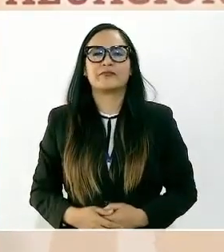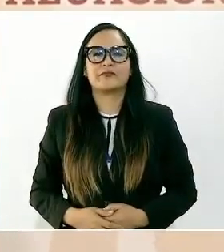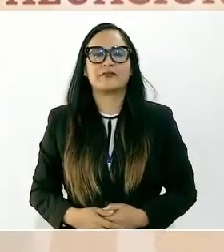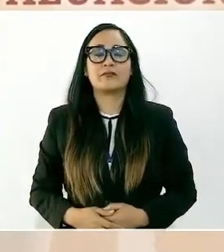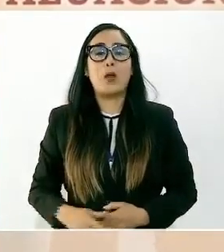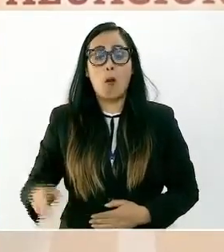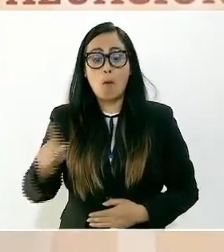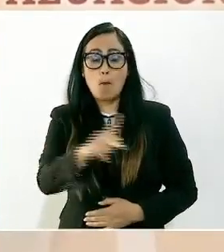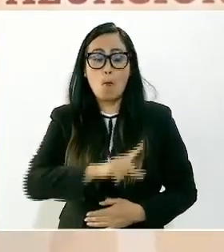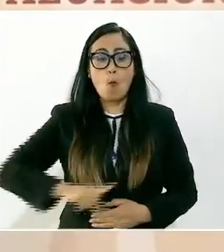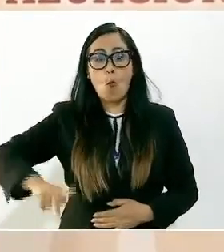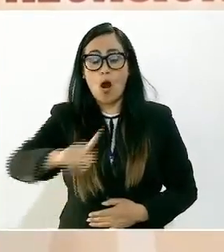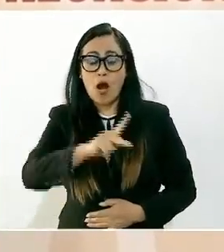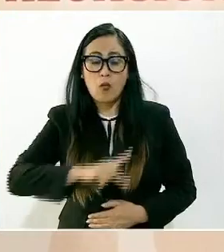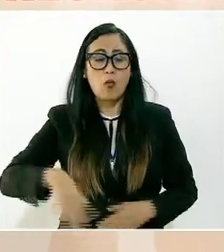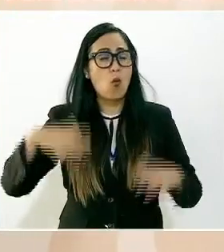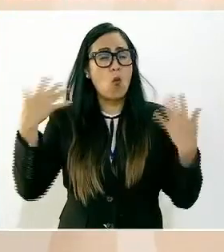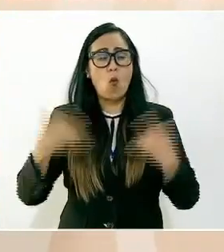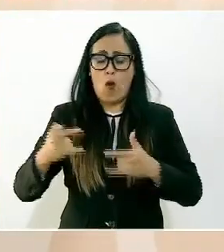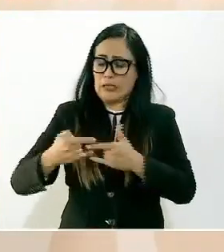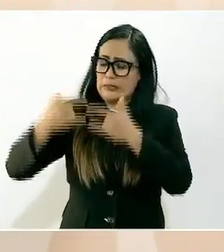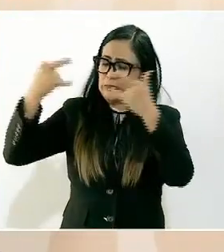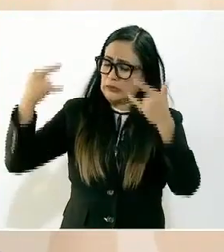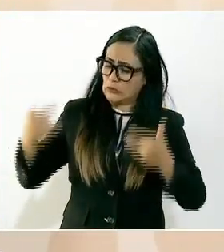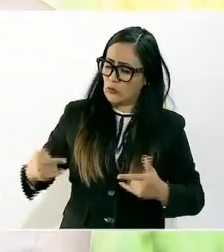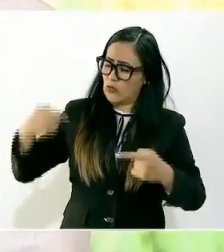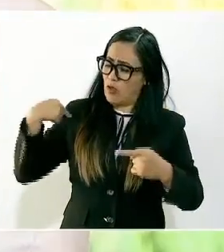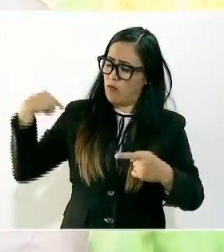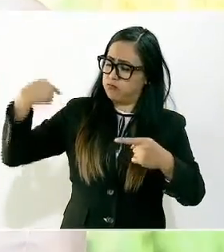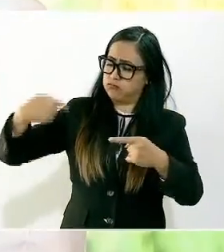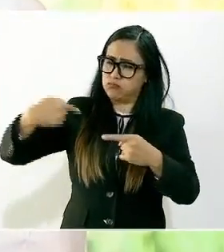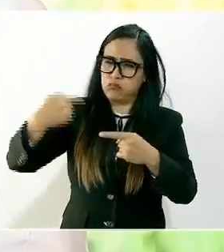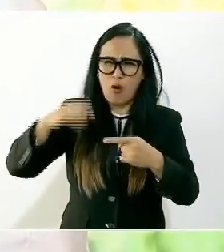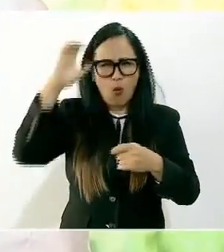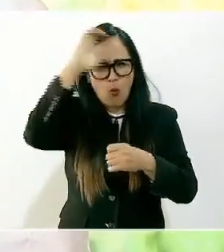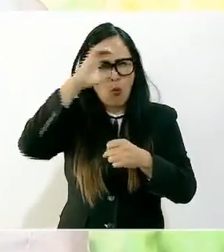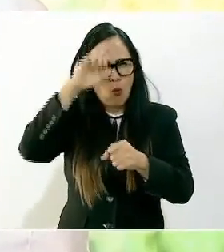Este pueblo con tanta historia, con tanta cultura,